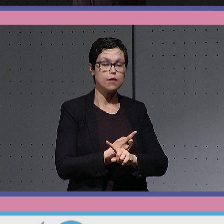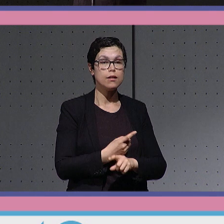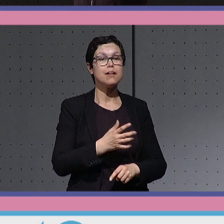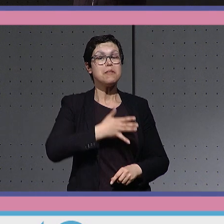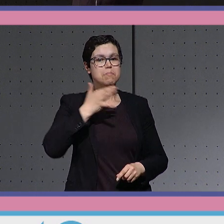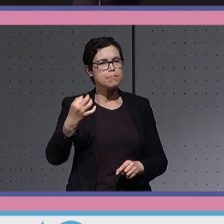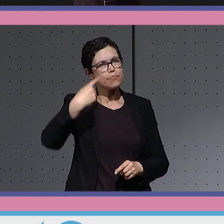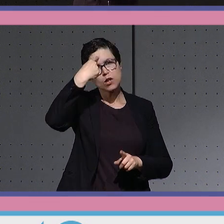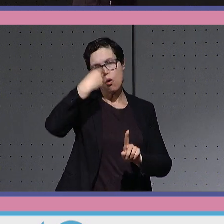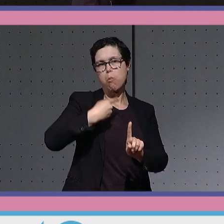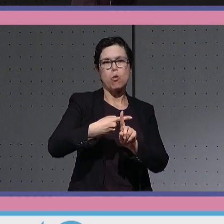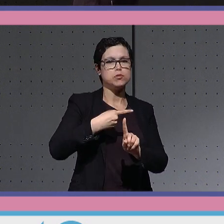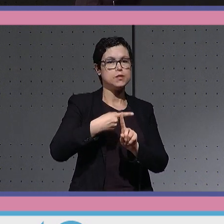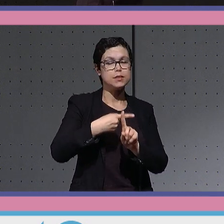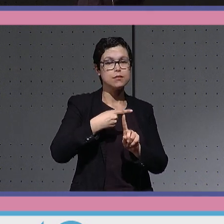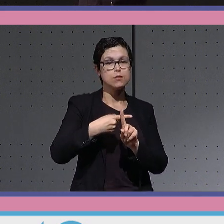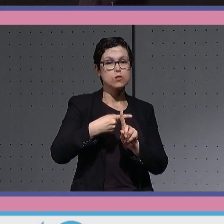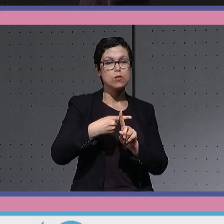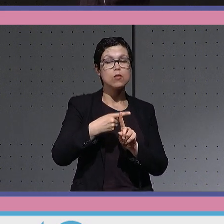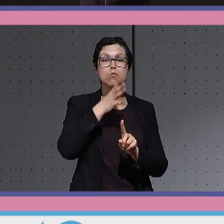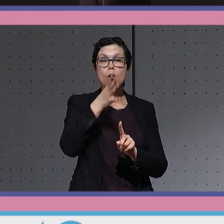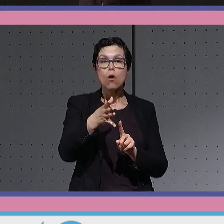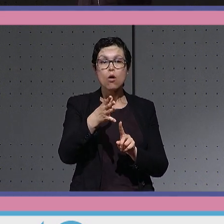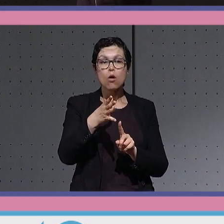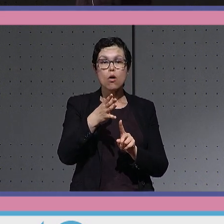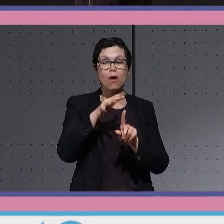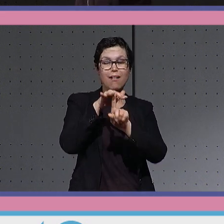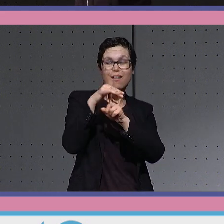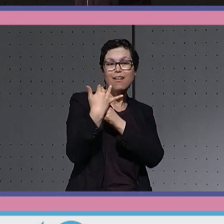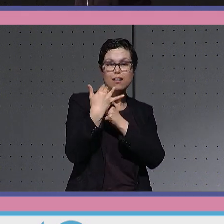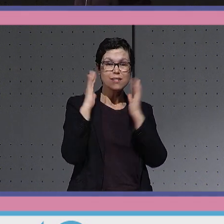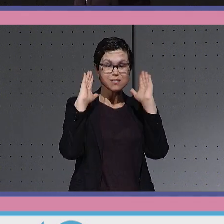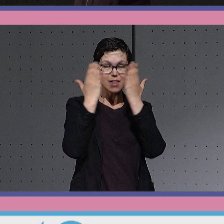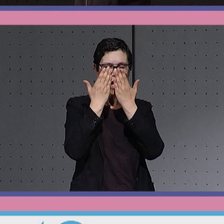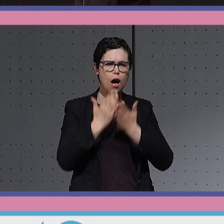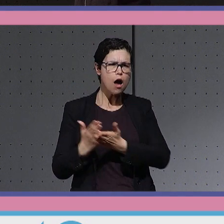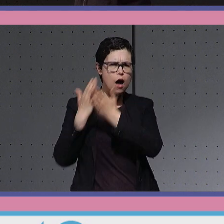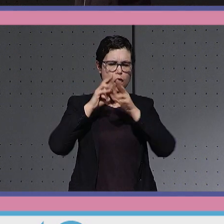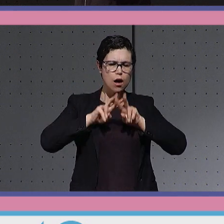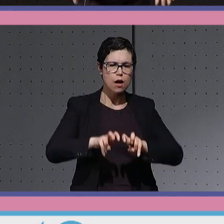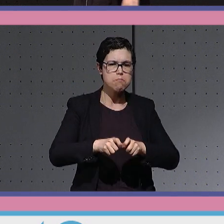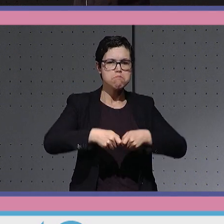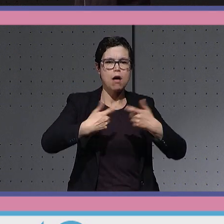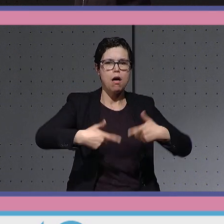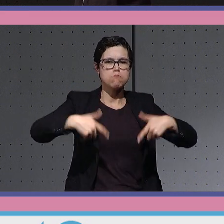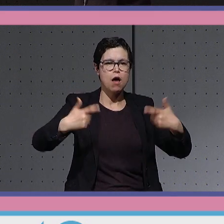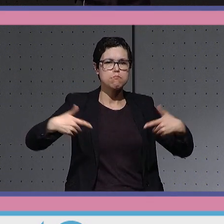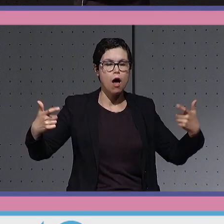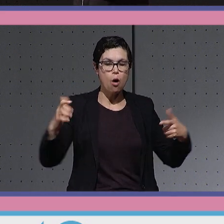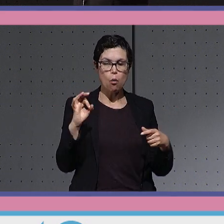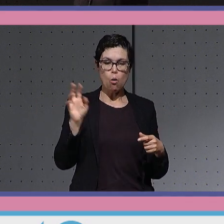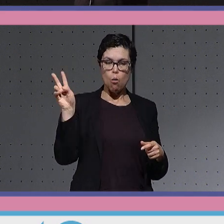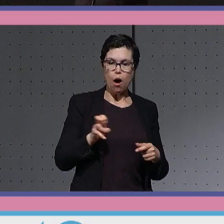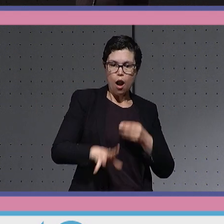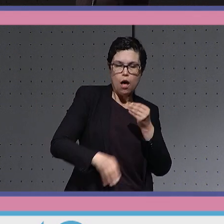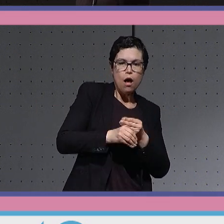porque realmente el número de estudios para síntomas de TEA está aumentando y muchos de ellos son de medicaciones nuevas o que no habíamos utilizado todavía